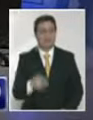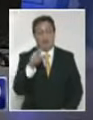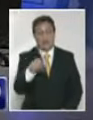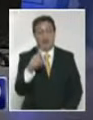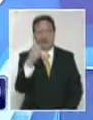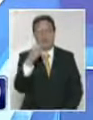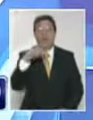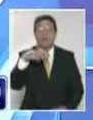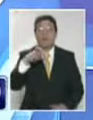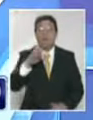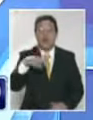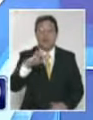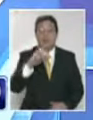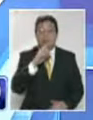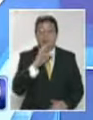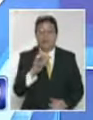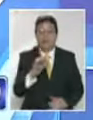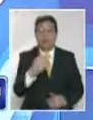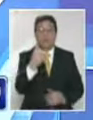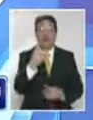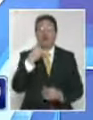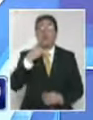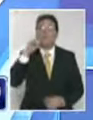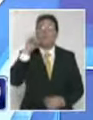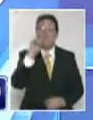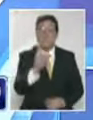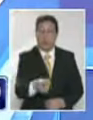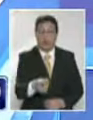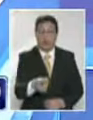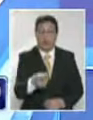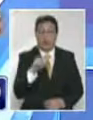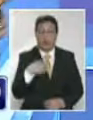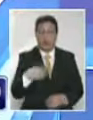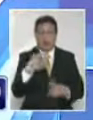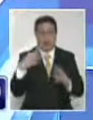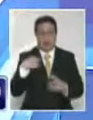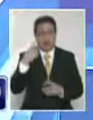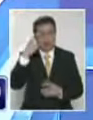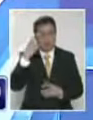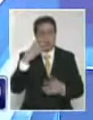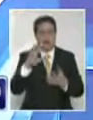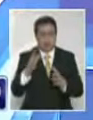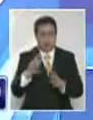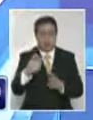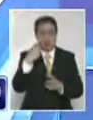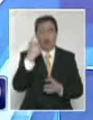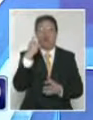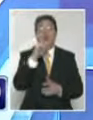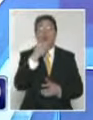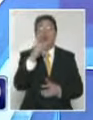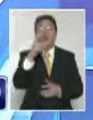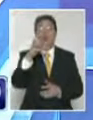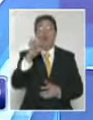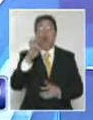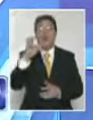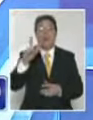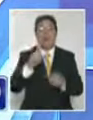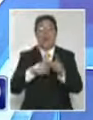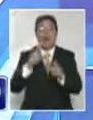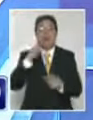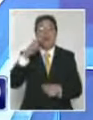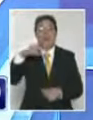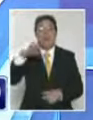momento llega una orden que ha sido en los momentos que la cosa se puso, me acuerdo, el asesinato de Tucapel Jiménez. Y llega